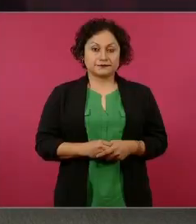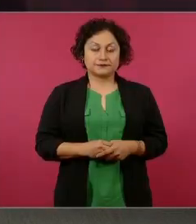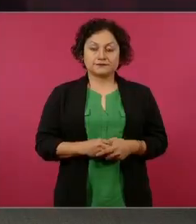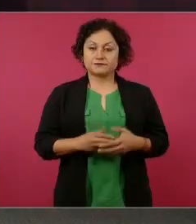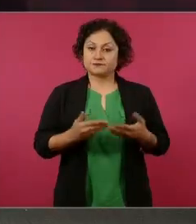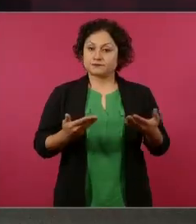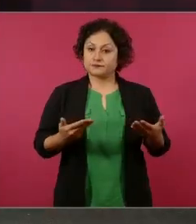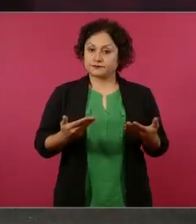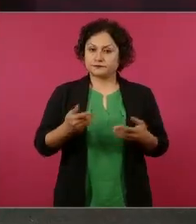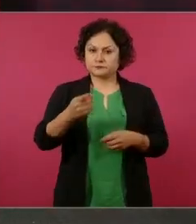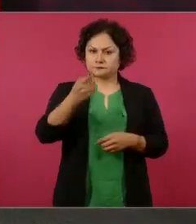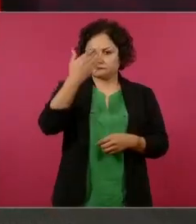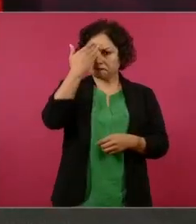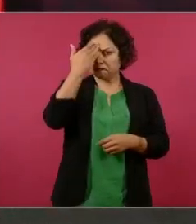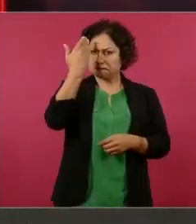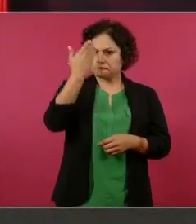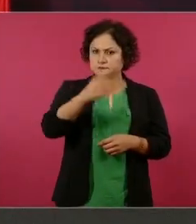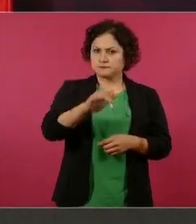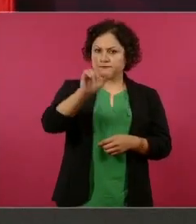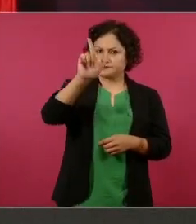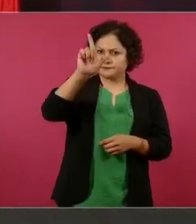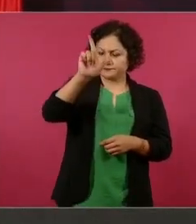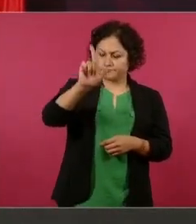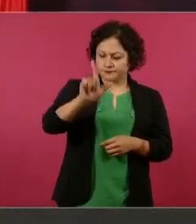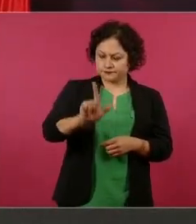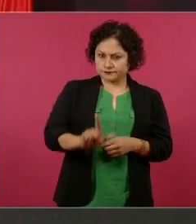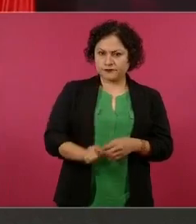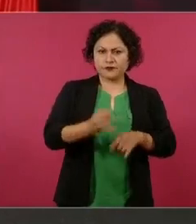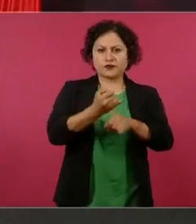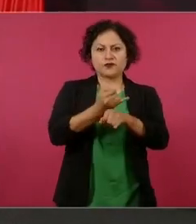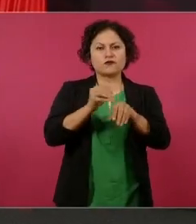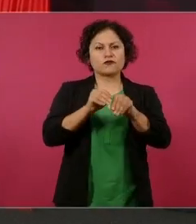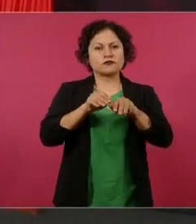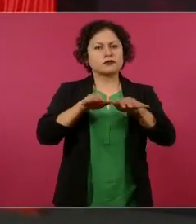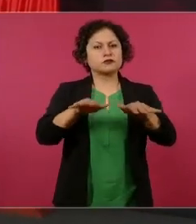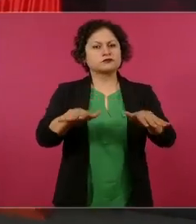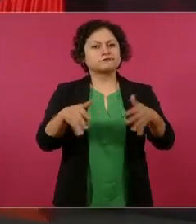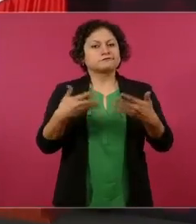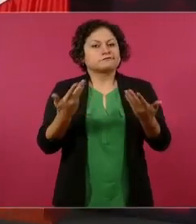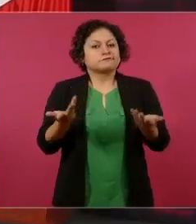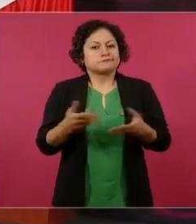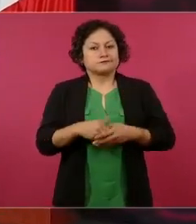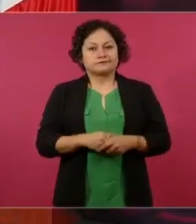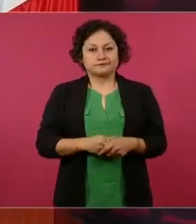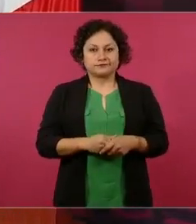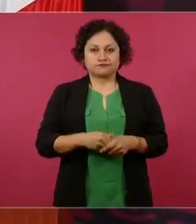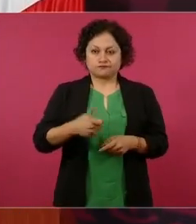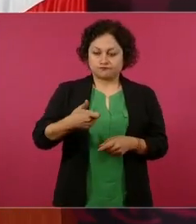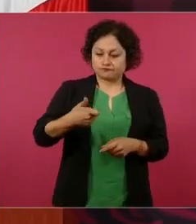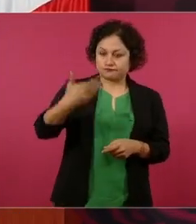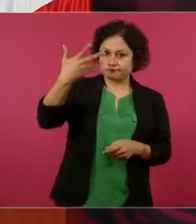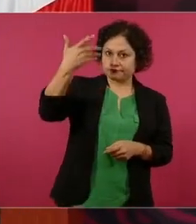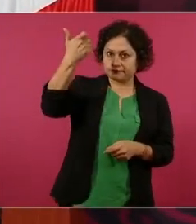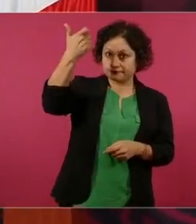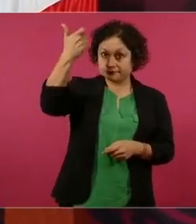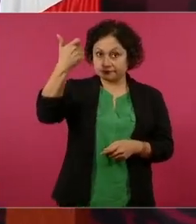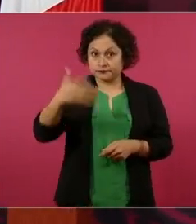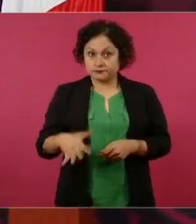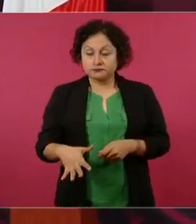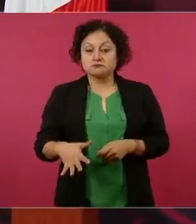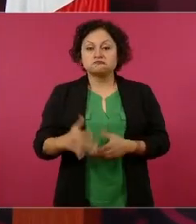informar como todos los lunes sobre el quién es quién en los precios.